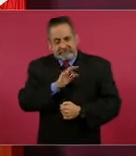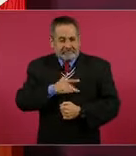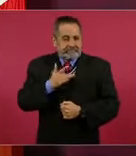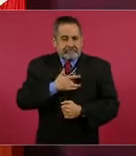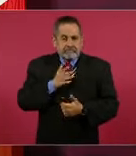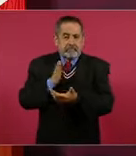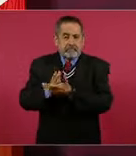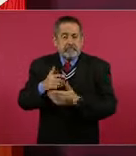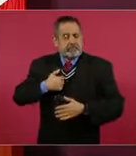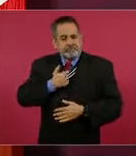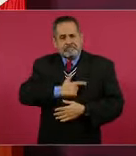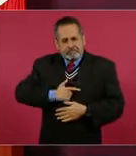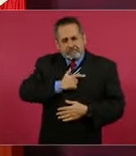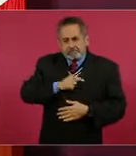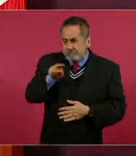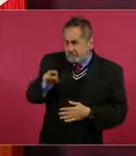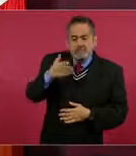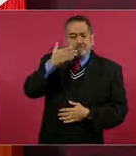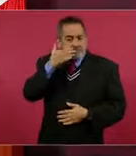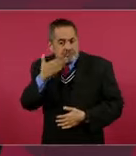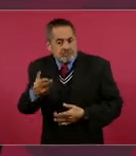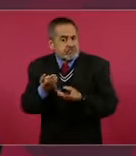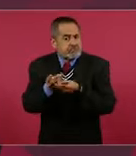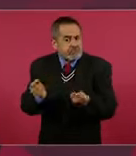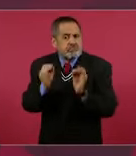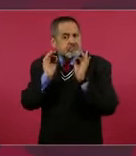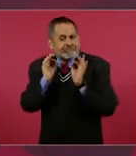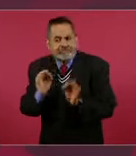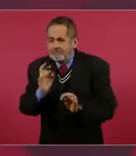porque me da gusto